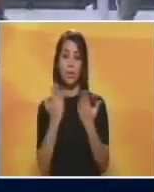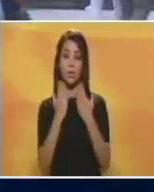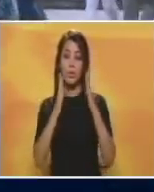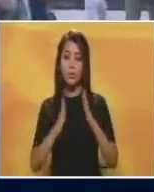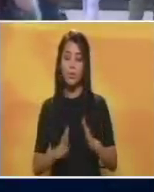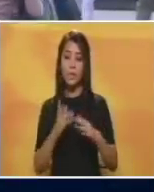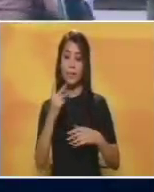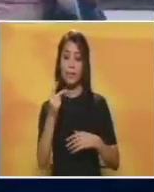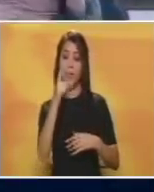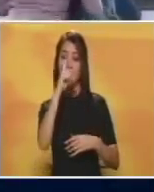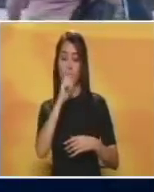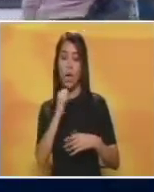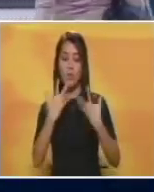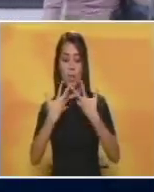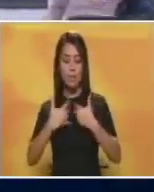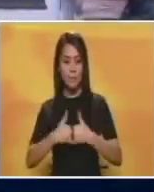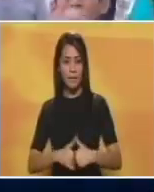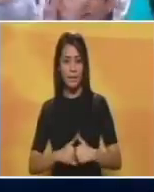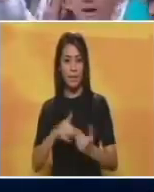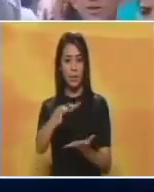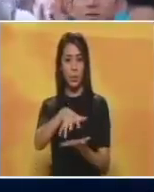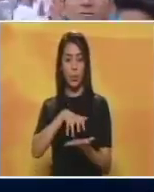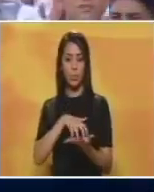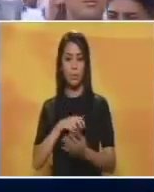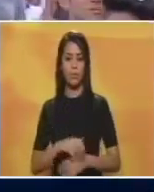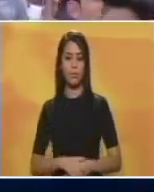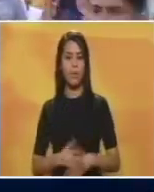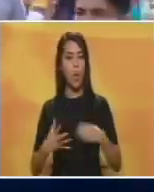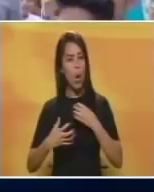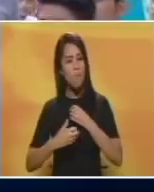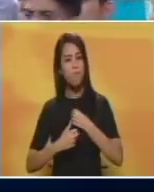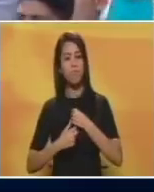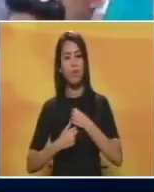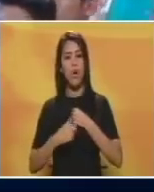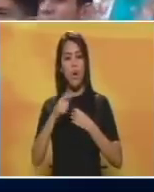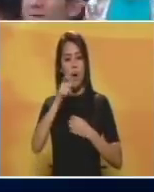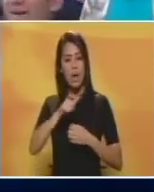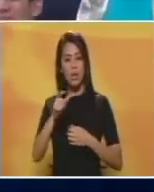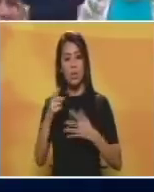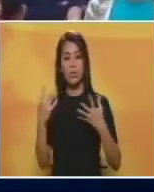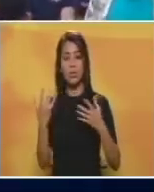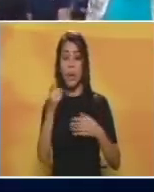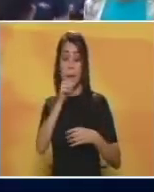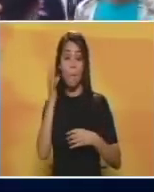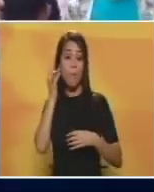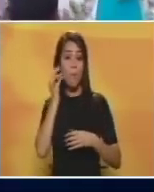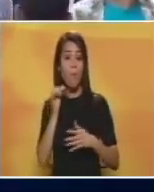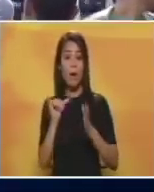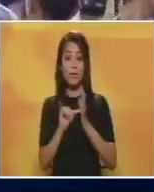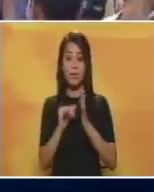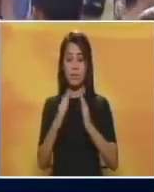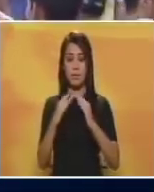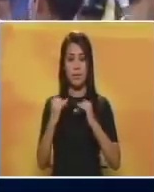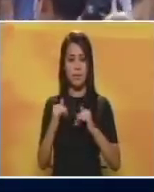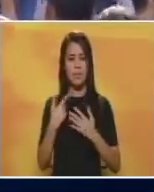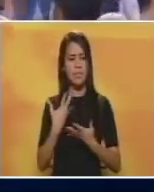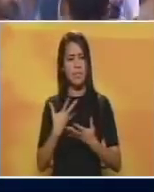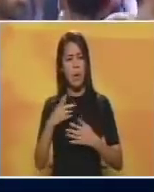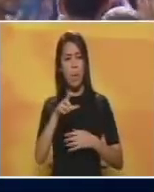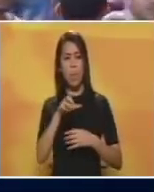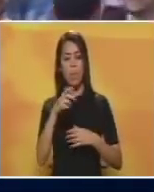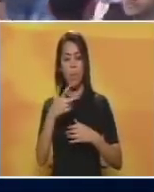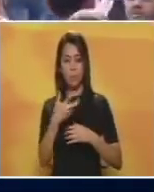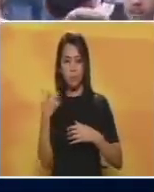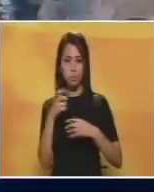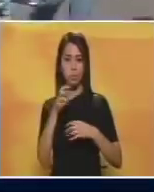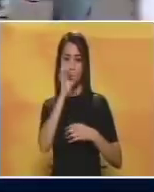de segundo año de Administración Agropecuaria, quien confió en las recomendaciones de sus vecinas y decidió aumentar sus glúteos con la